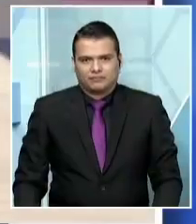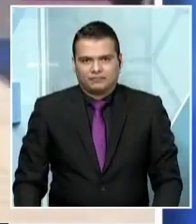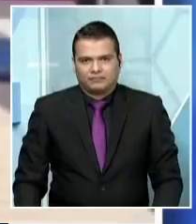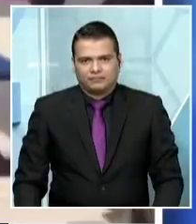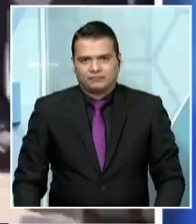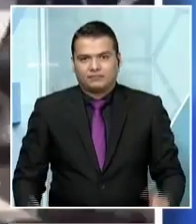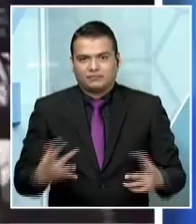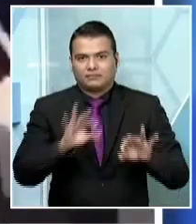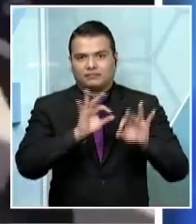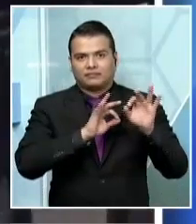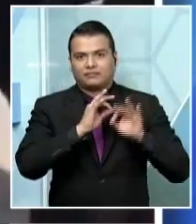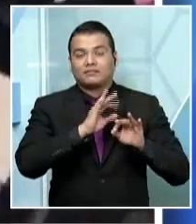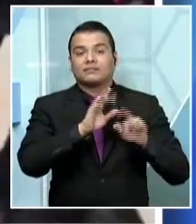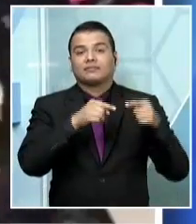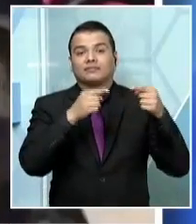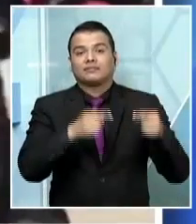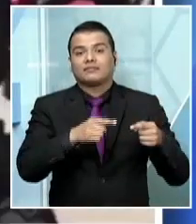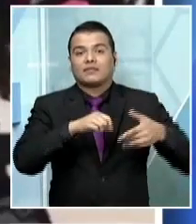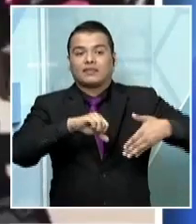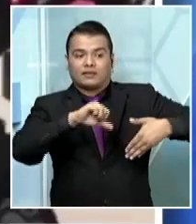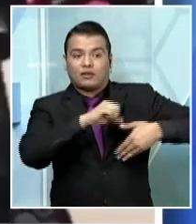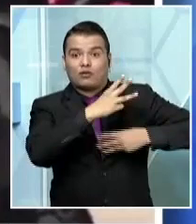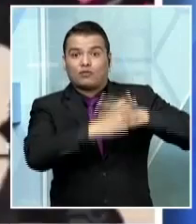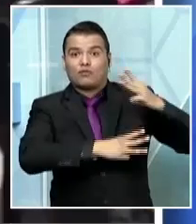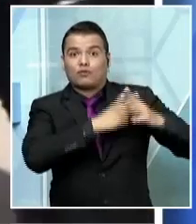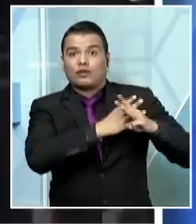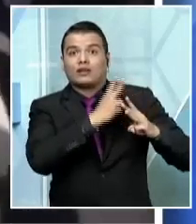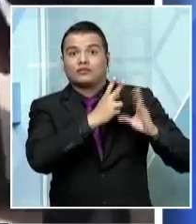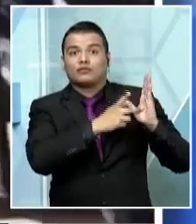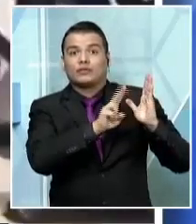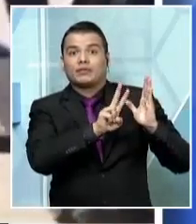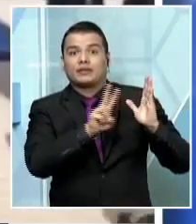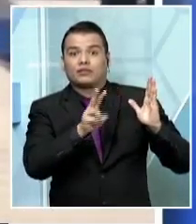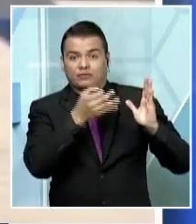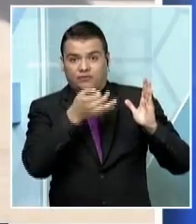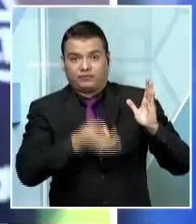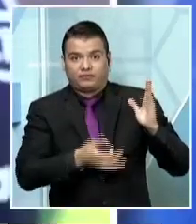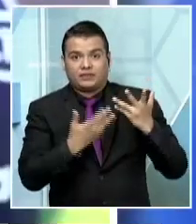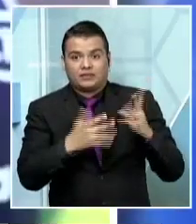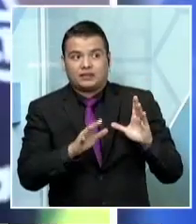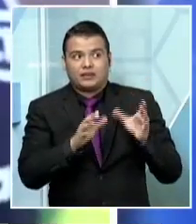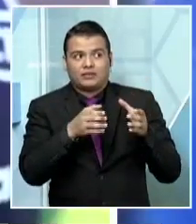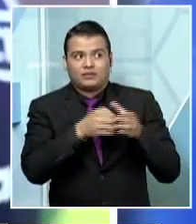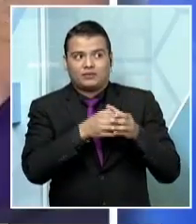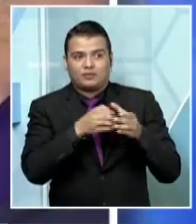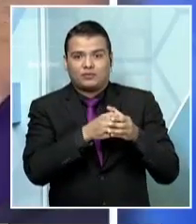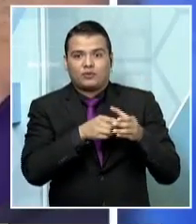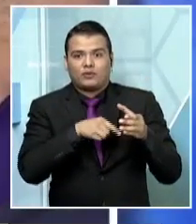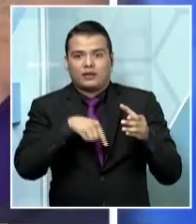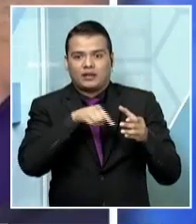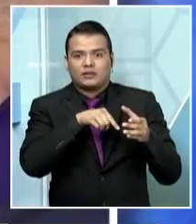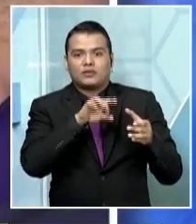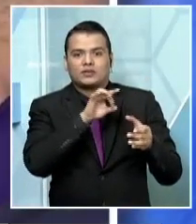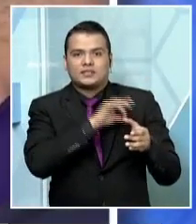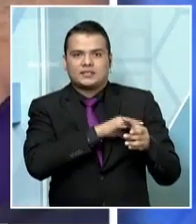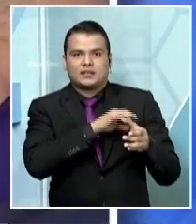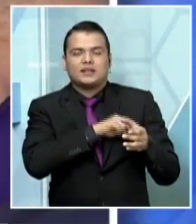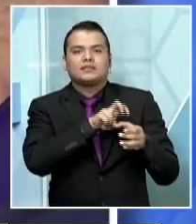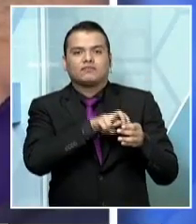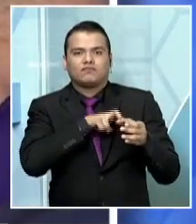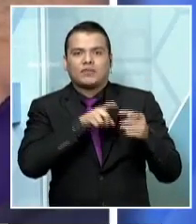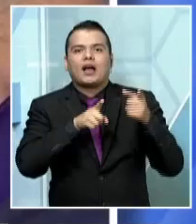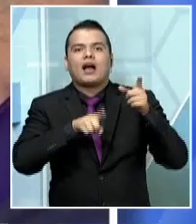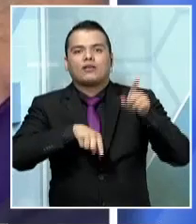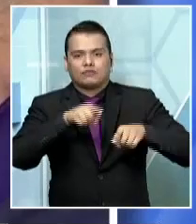Por la eliminatoria suramericana al Mundial de Qatar 2022, la selección de Chile presenta varias bajas importantes para la fecha FIFA.